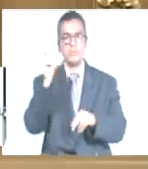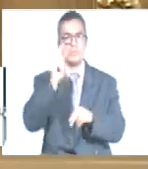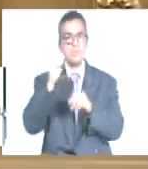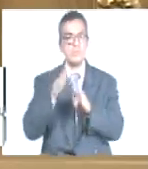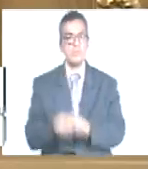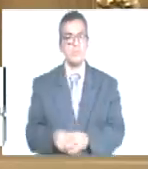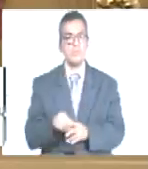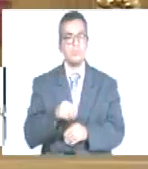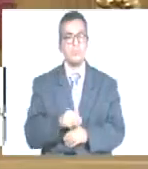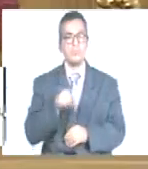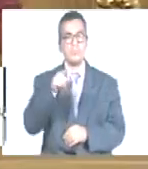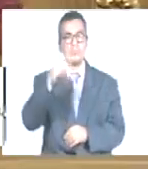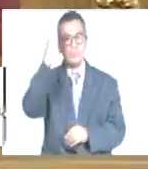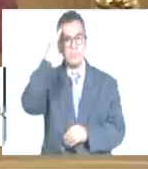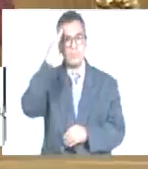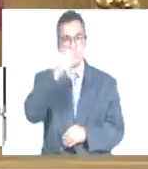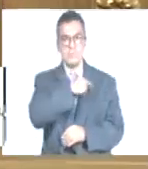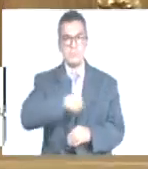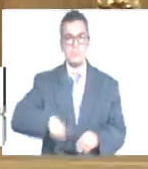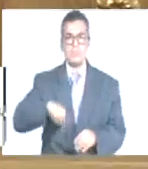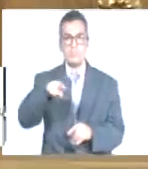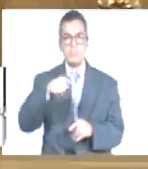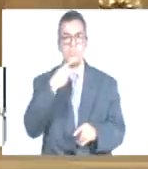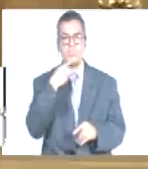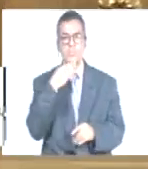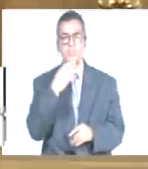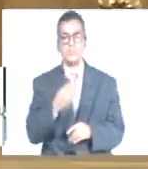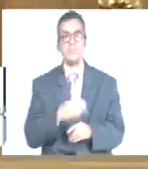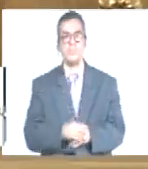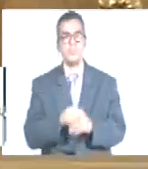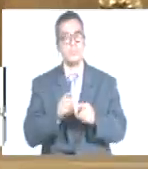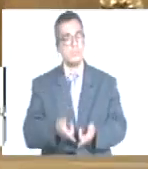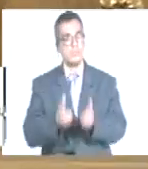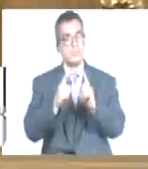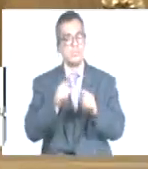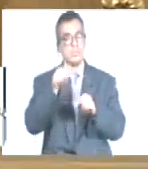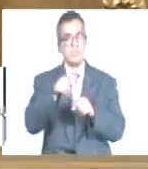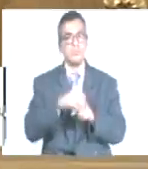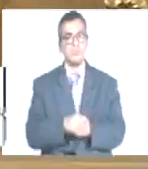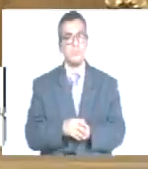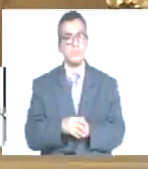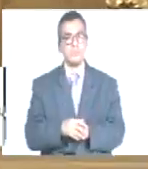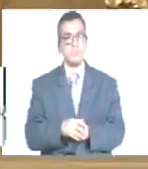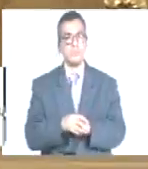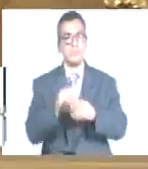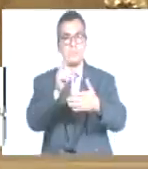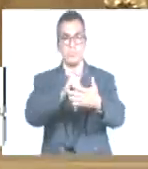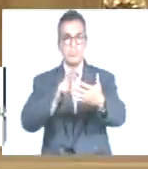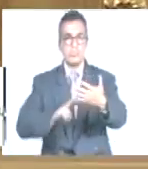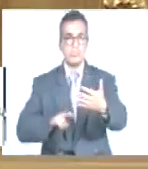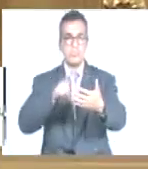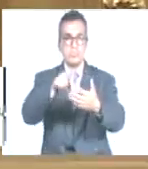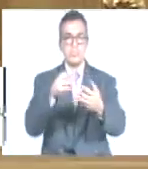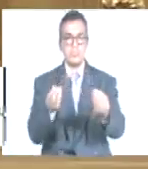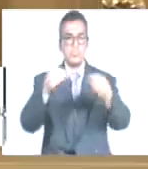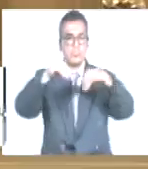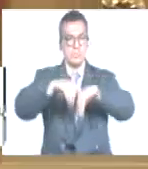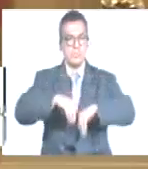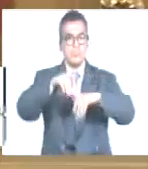venezolana. Por eso, señor presidente, quiero solicitar su permiso, su autorización para dar lectura a este